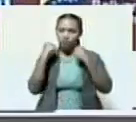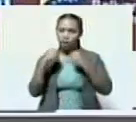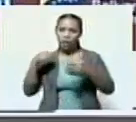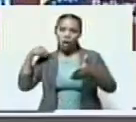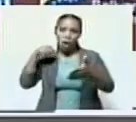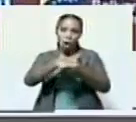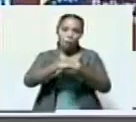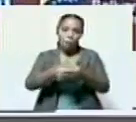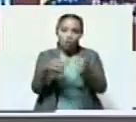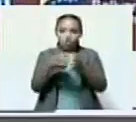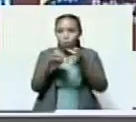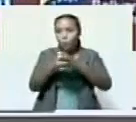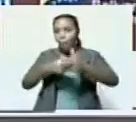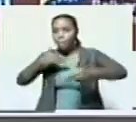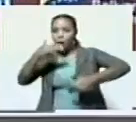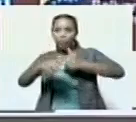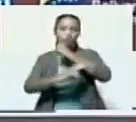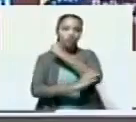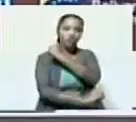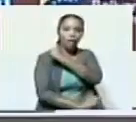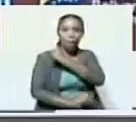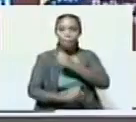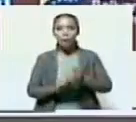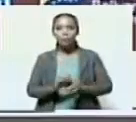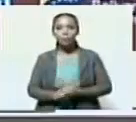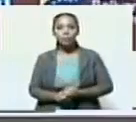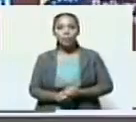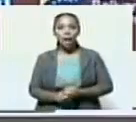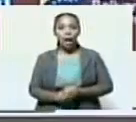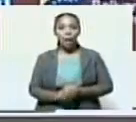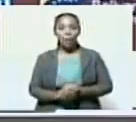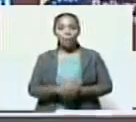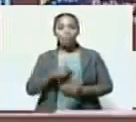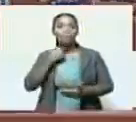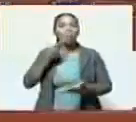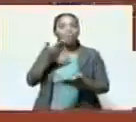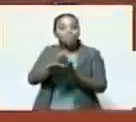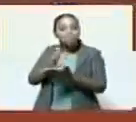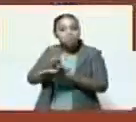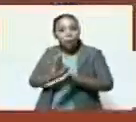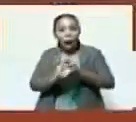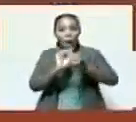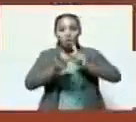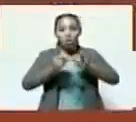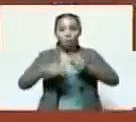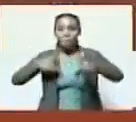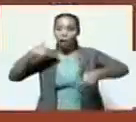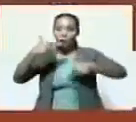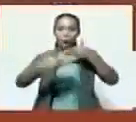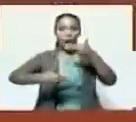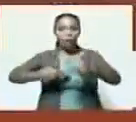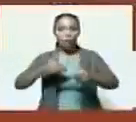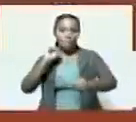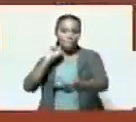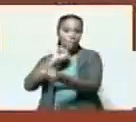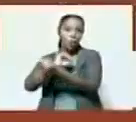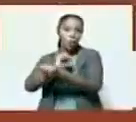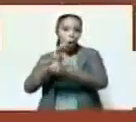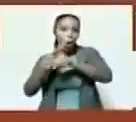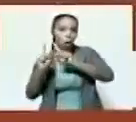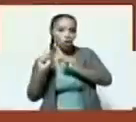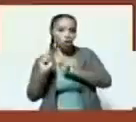mafias, a bandas delincuenciales, dando de baja a varios delincuentes, capturados a